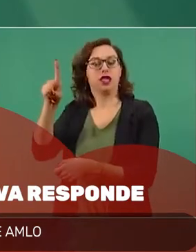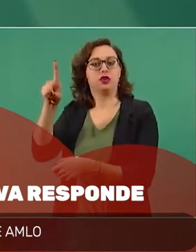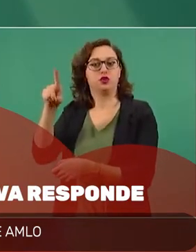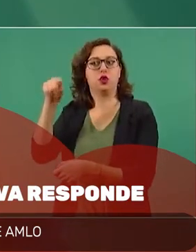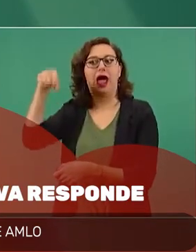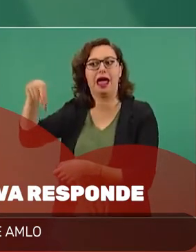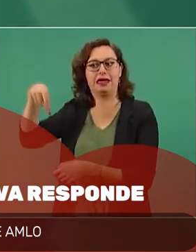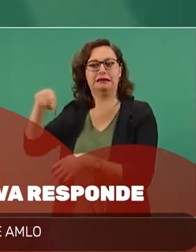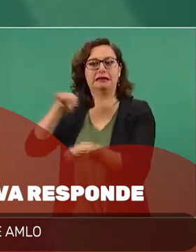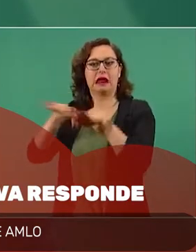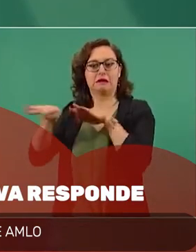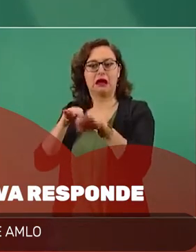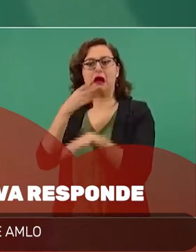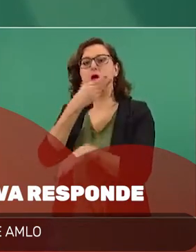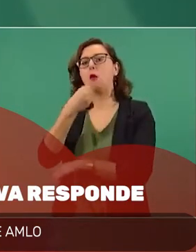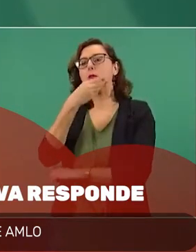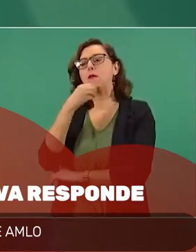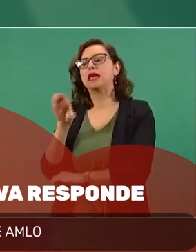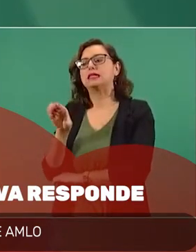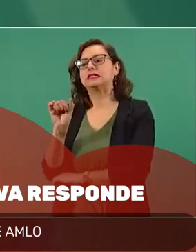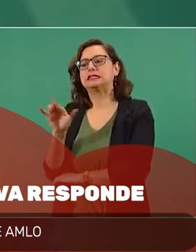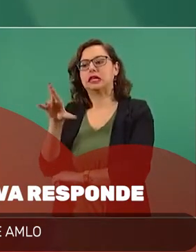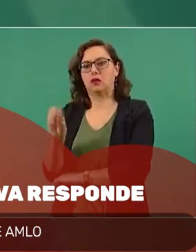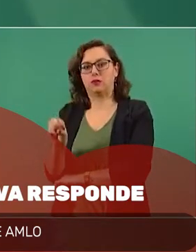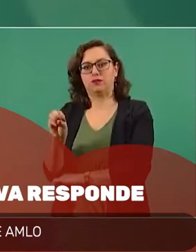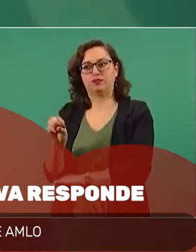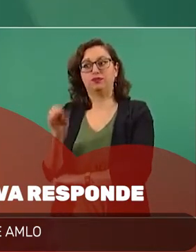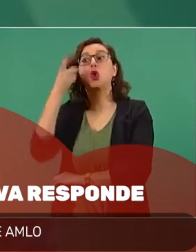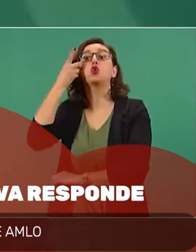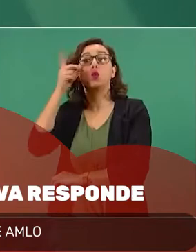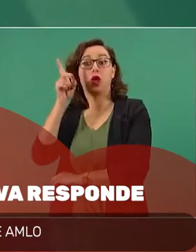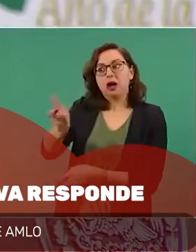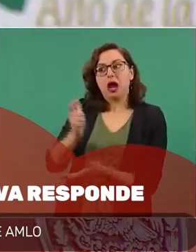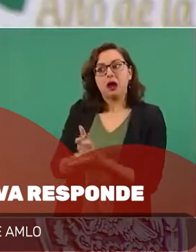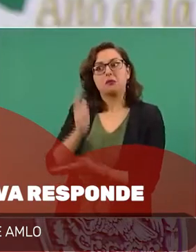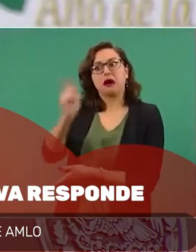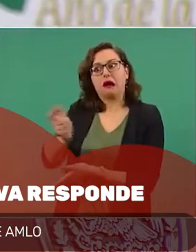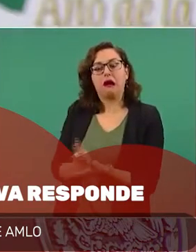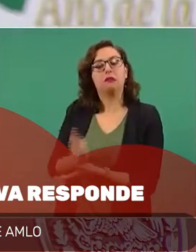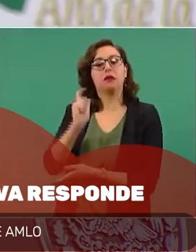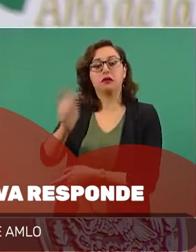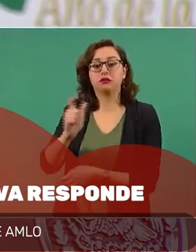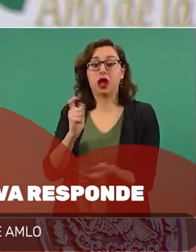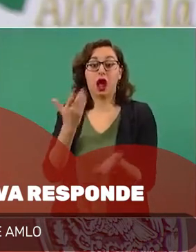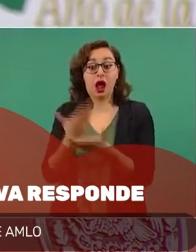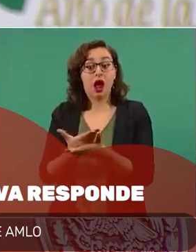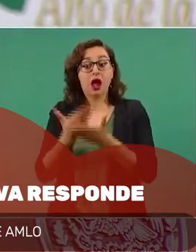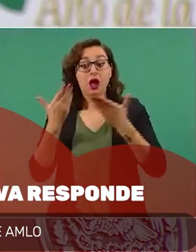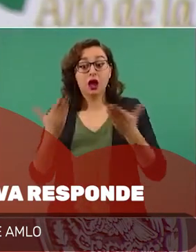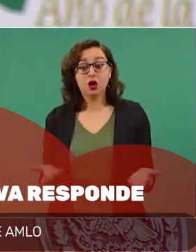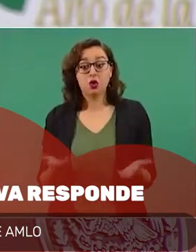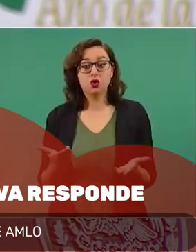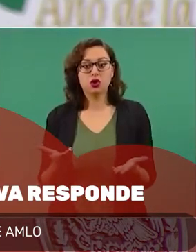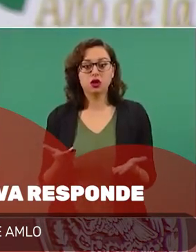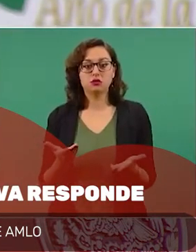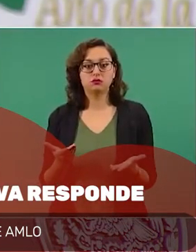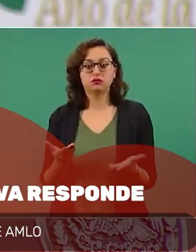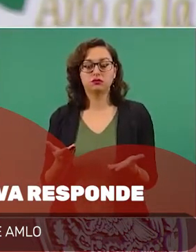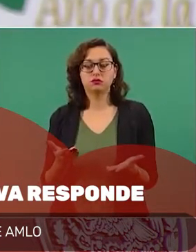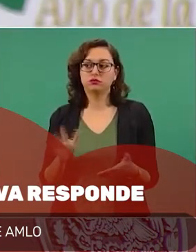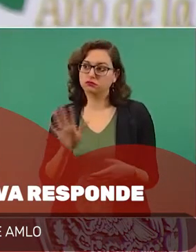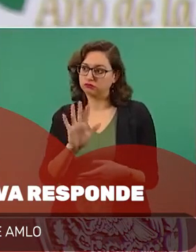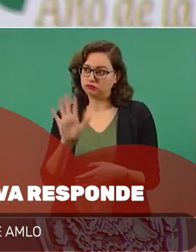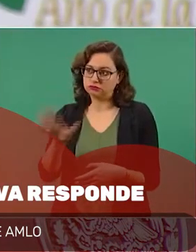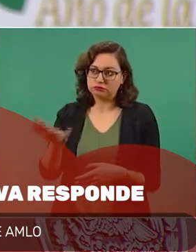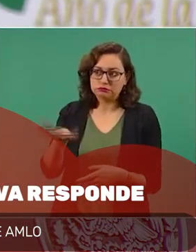pagar 2,000 millones de pesos al año, el comunicador se dijo sorprendido del ataque hacia su trabajo y consideró que se trata de una expresión falaz y despectiva. En su programa